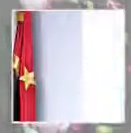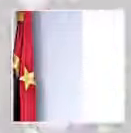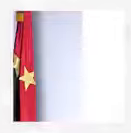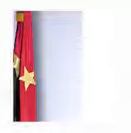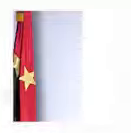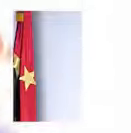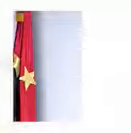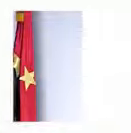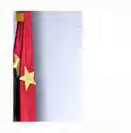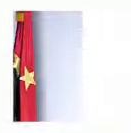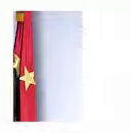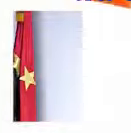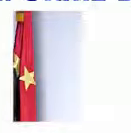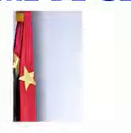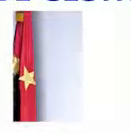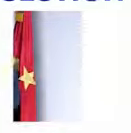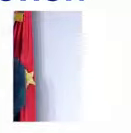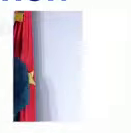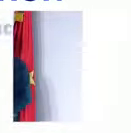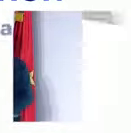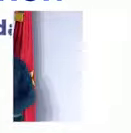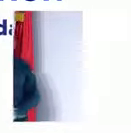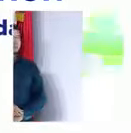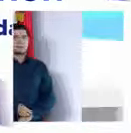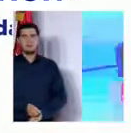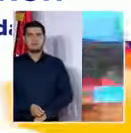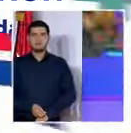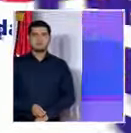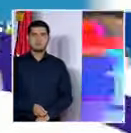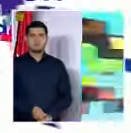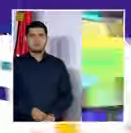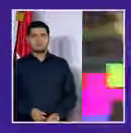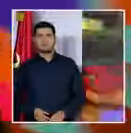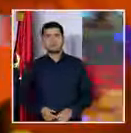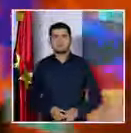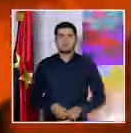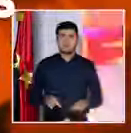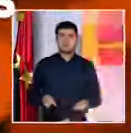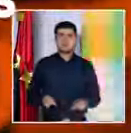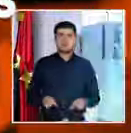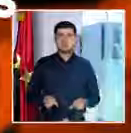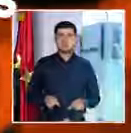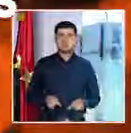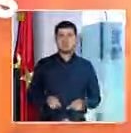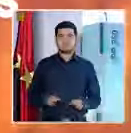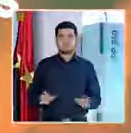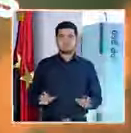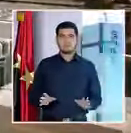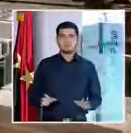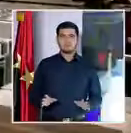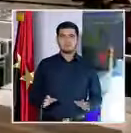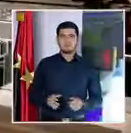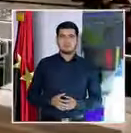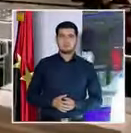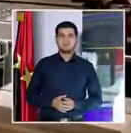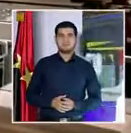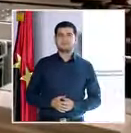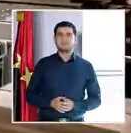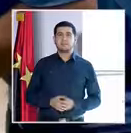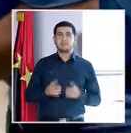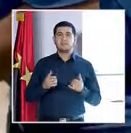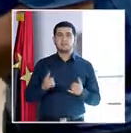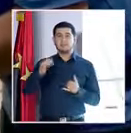iniciativas empresariales hoy son unas de las grandes apuestas de la Gobernación del Norte de Santander, pues comprendemos que el emprendimiento es el